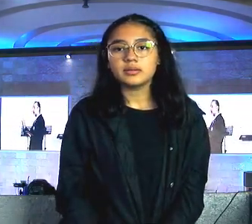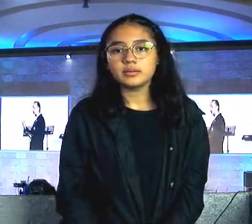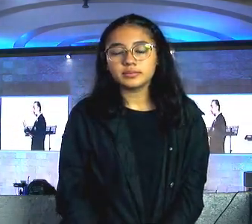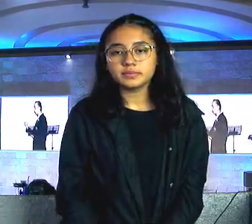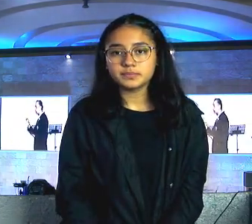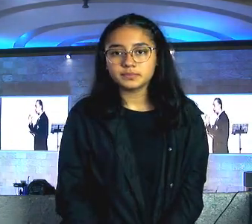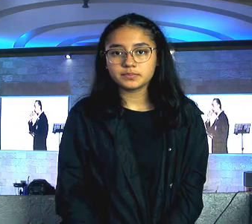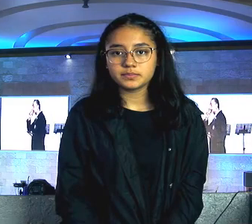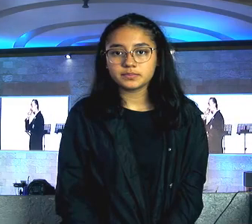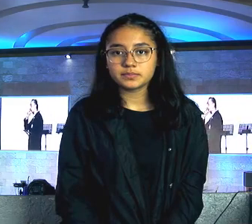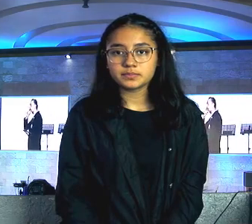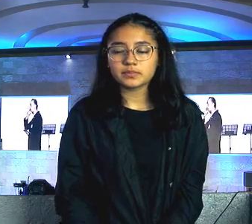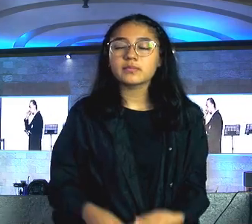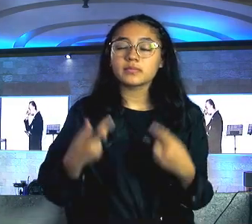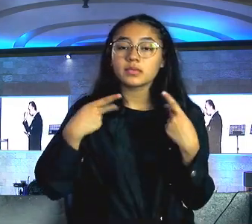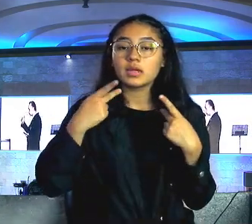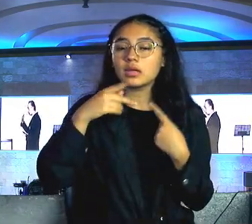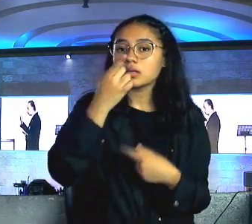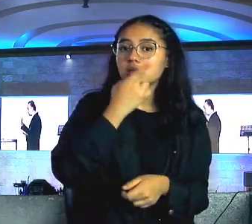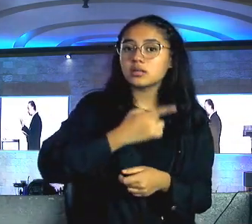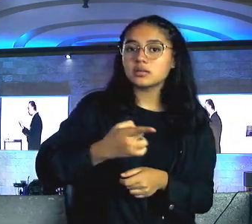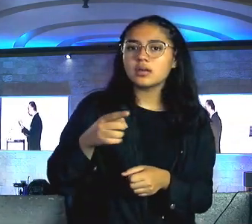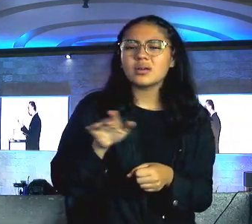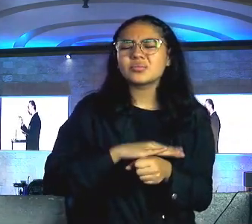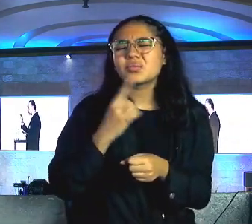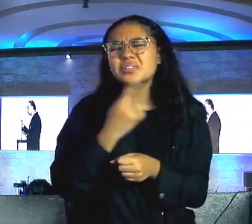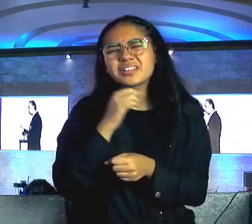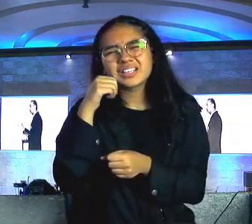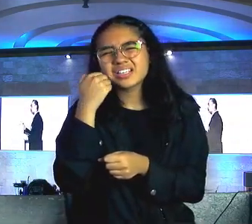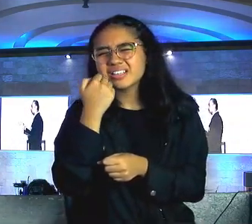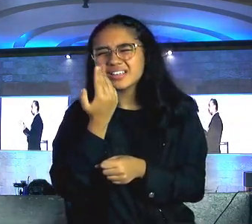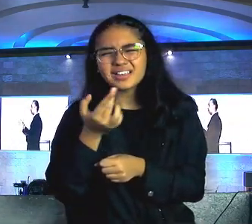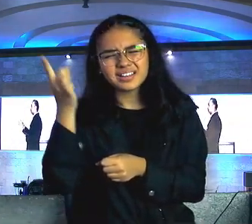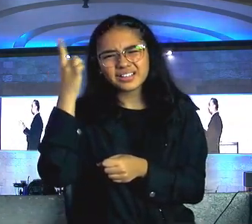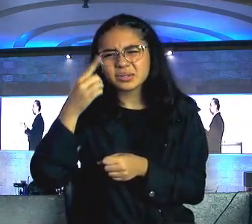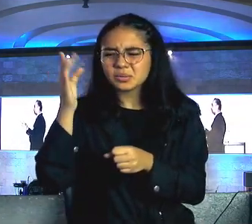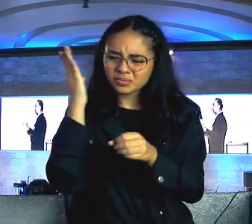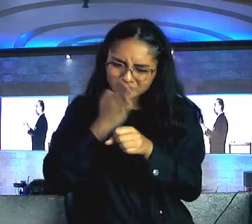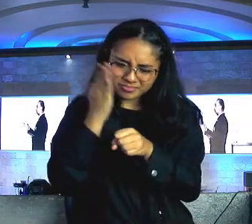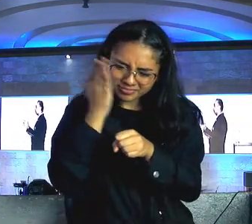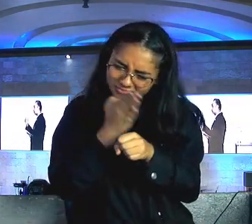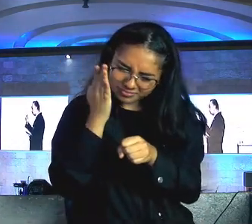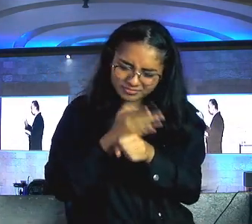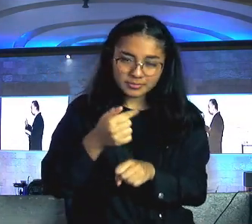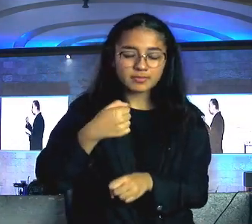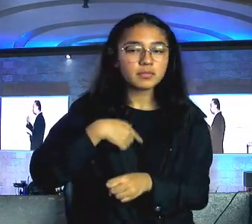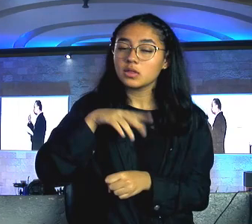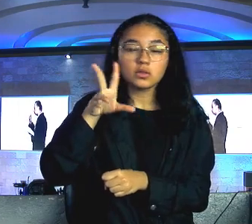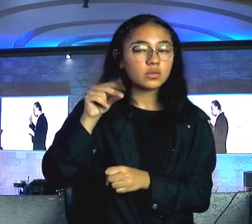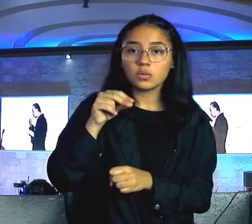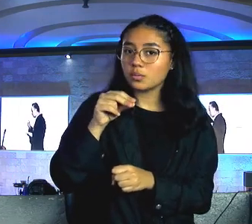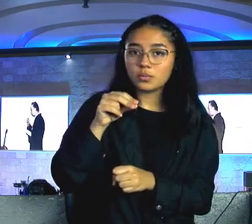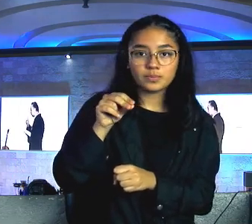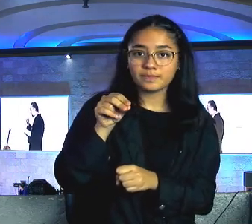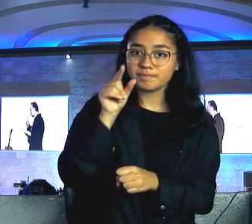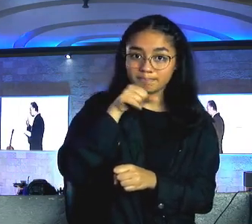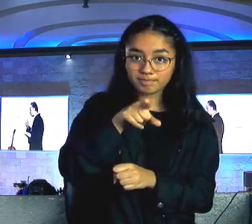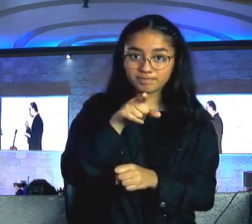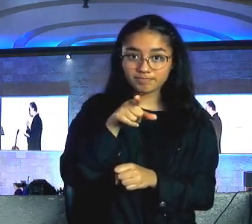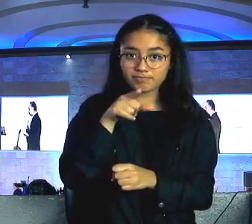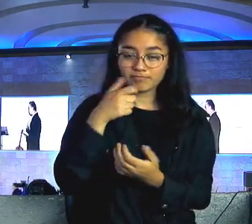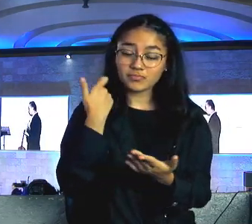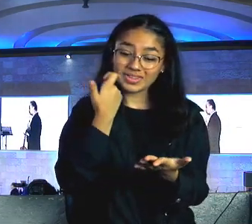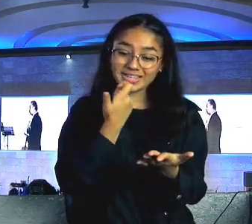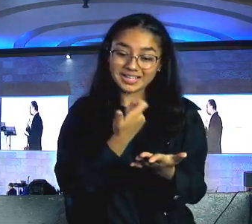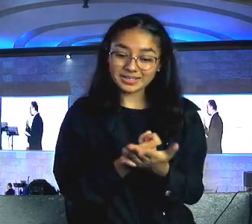Bendecirte. Hay gente que dice, pero ¿por qué Dios la trae contra mí? No. Lo que pasa es que ahora tú estás pagando las consecuencias